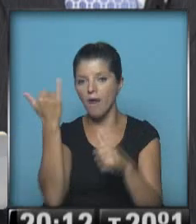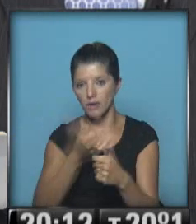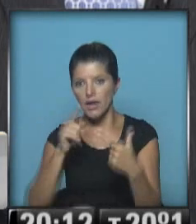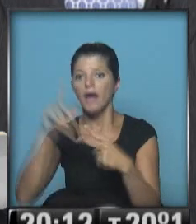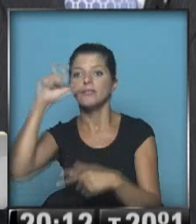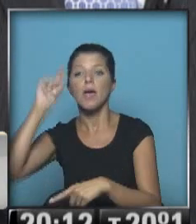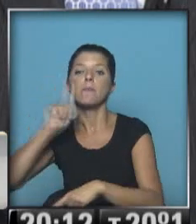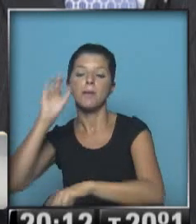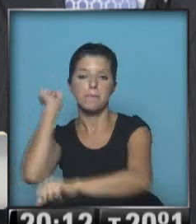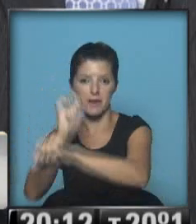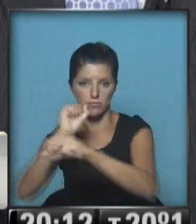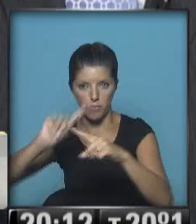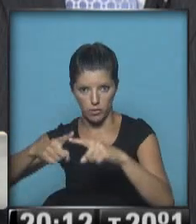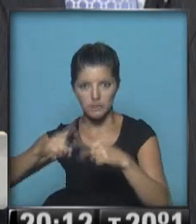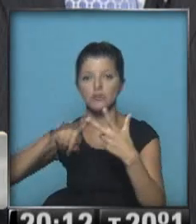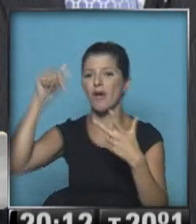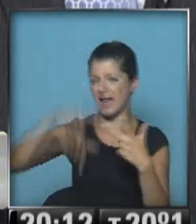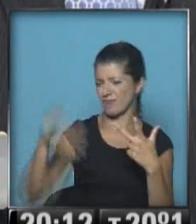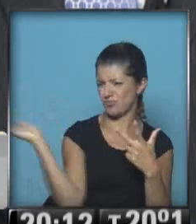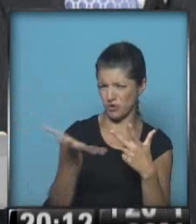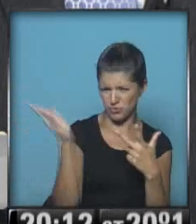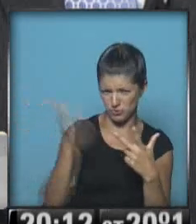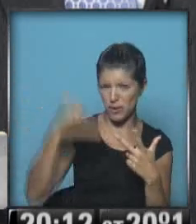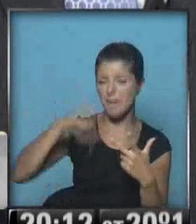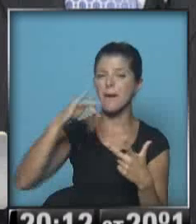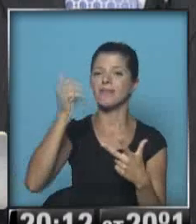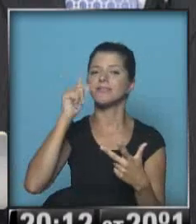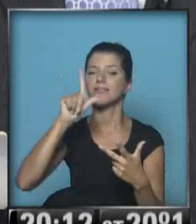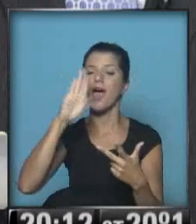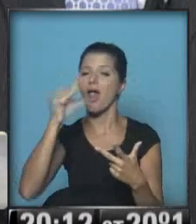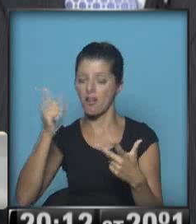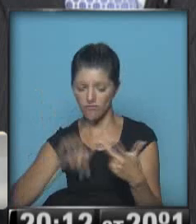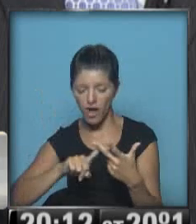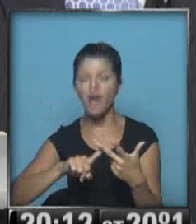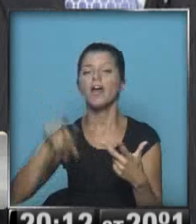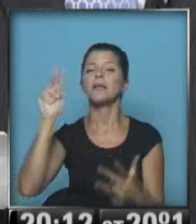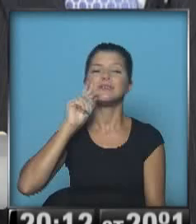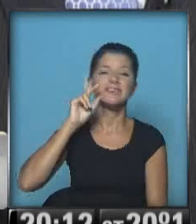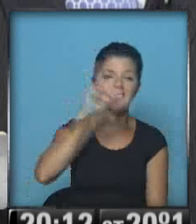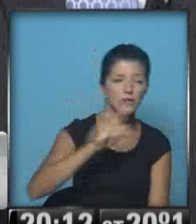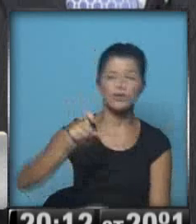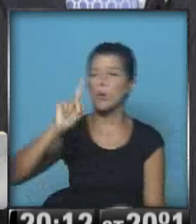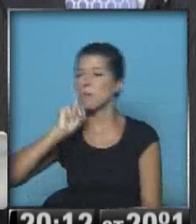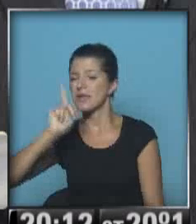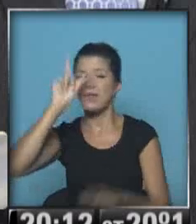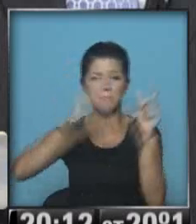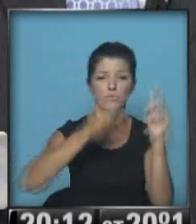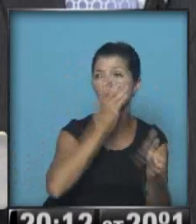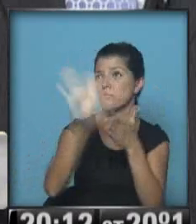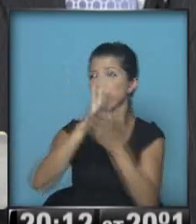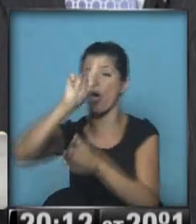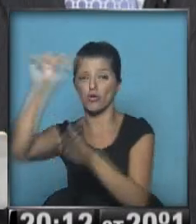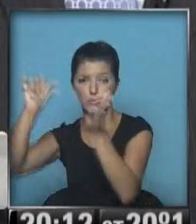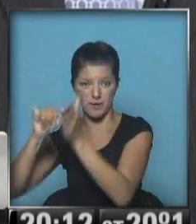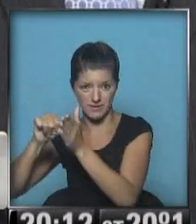políticos donde se practicaba la tortura mansal Donde había más de cientos de miles de exiliados no se